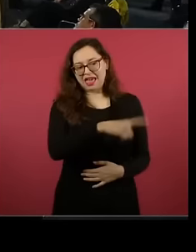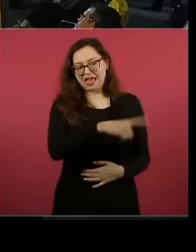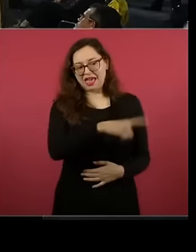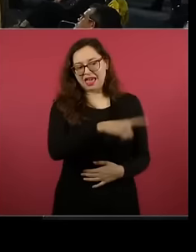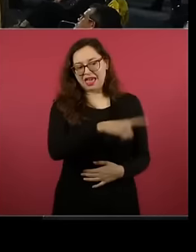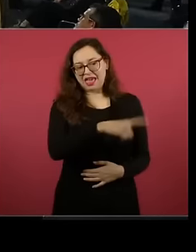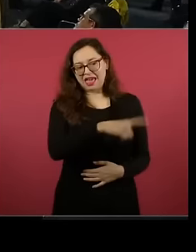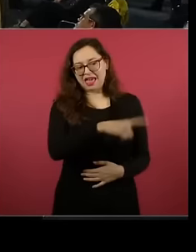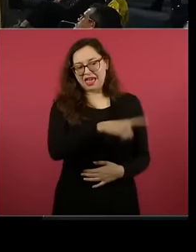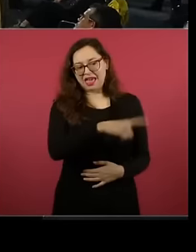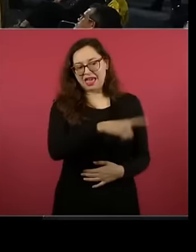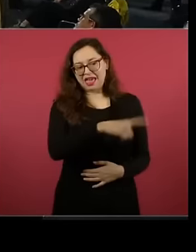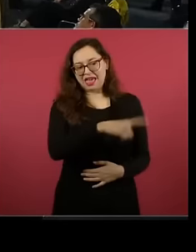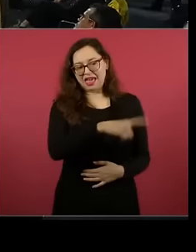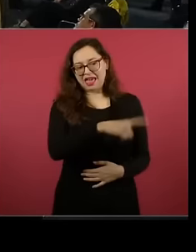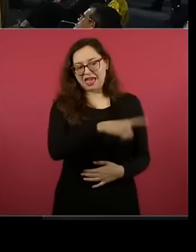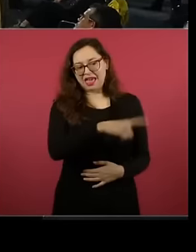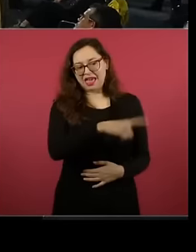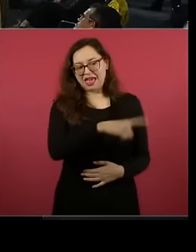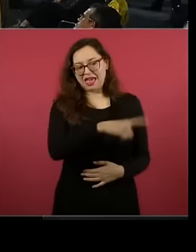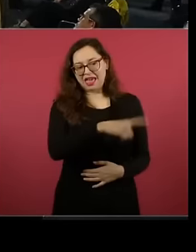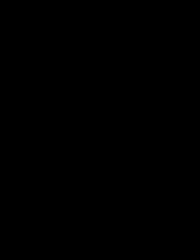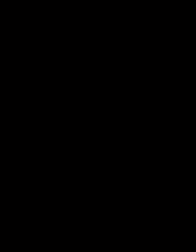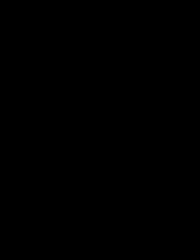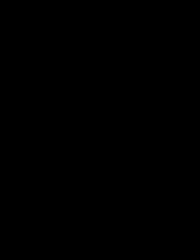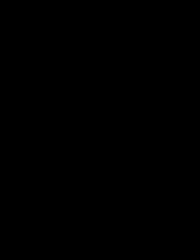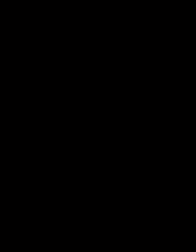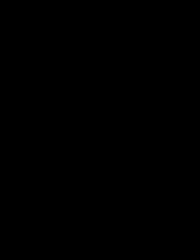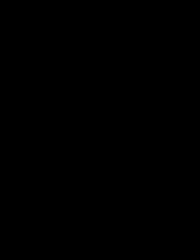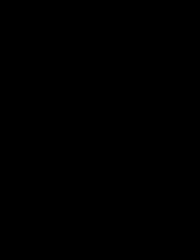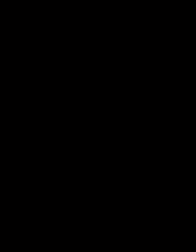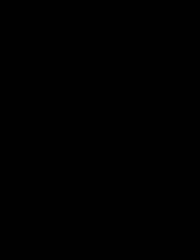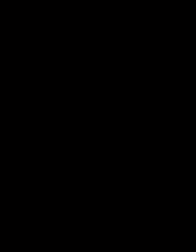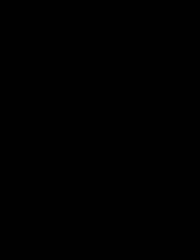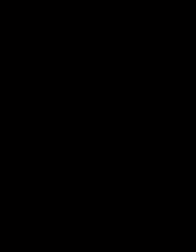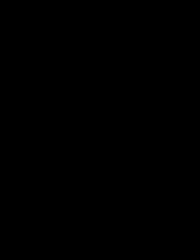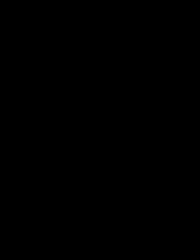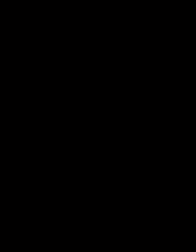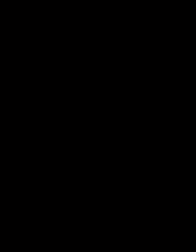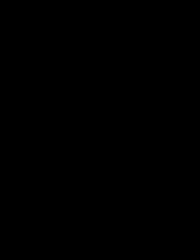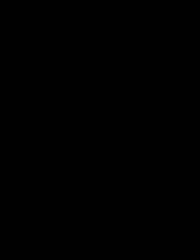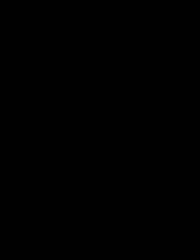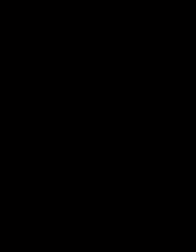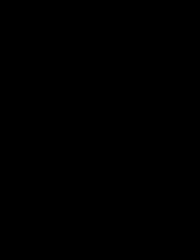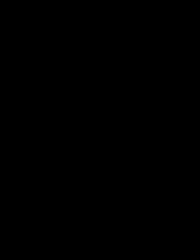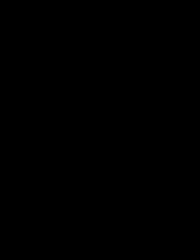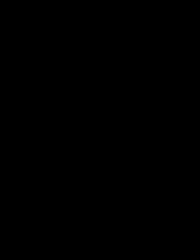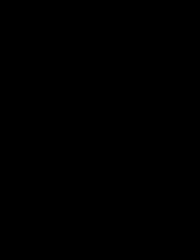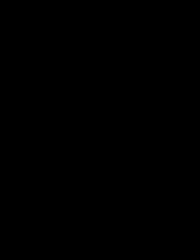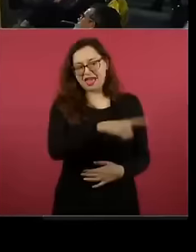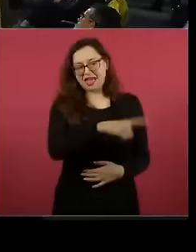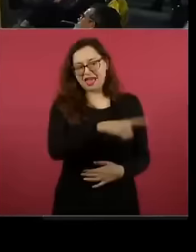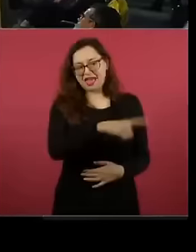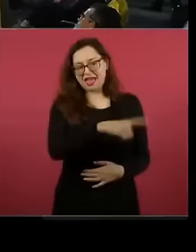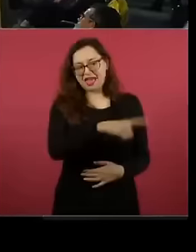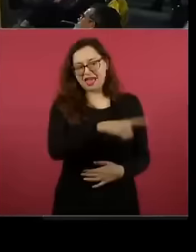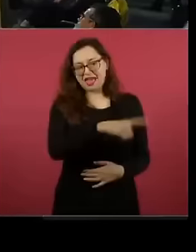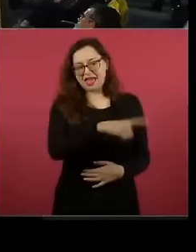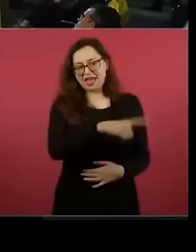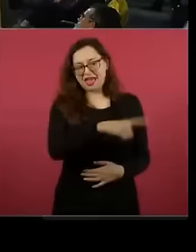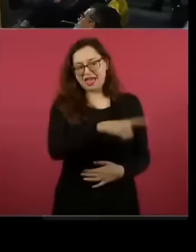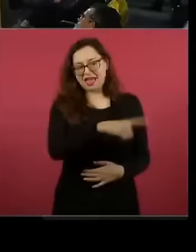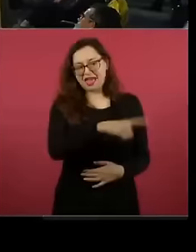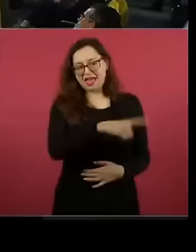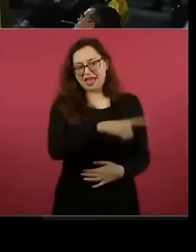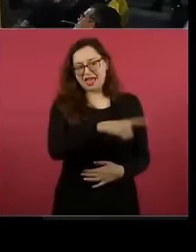mensaje dando el ejemplo a la revista Proceso de el sentimiento que tuvo el presidente